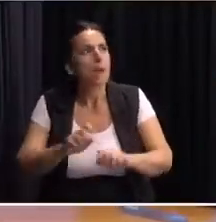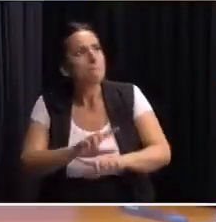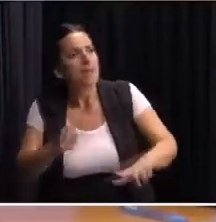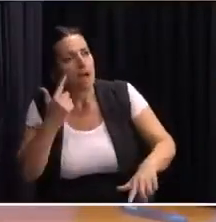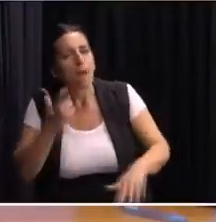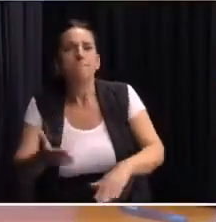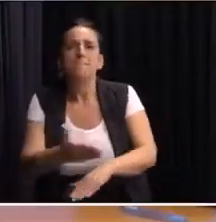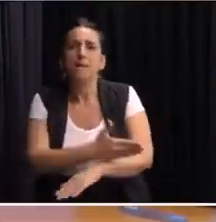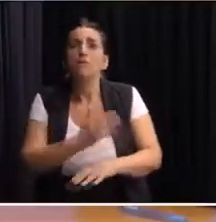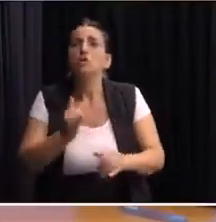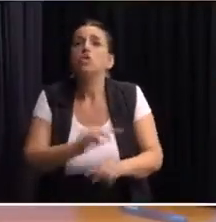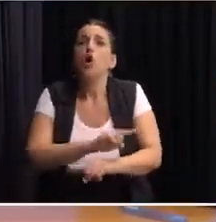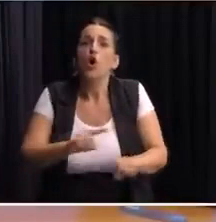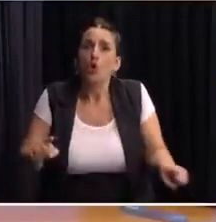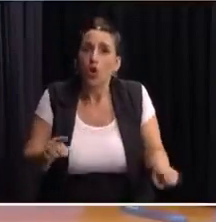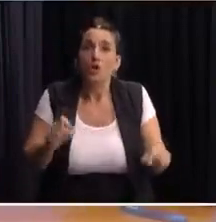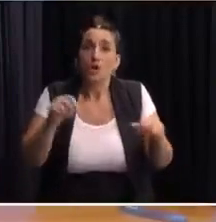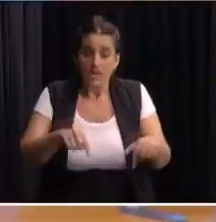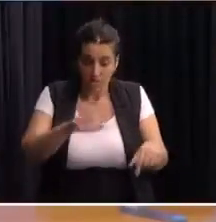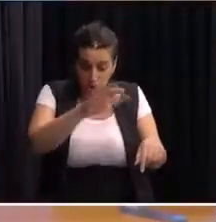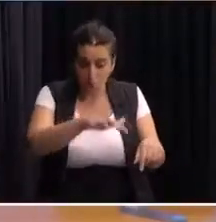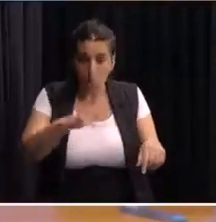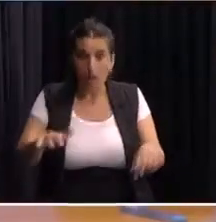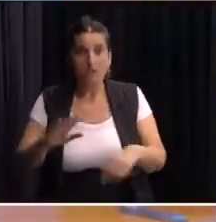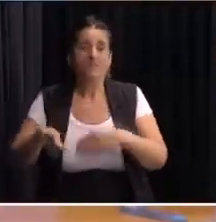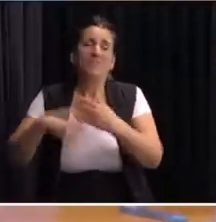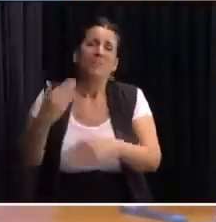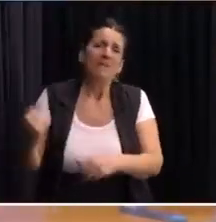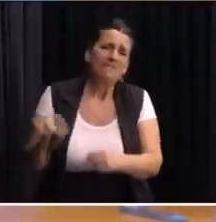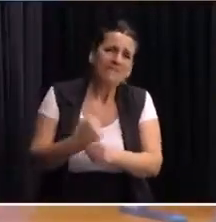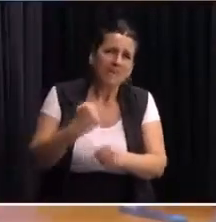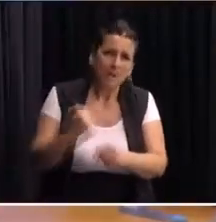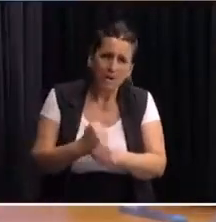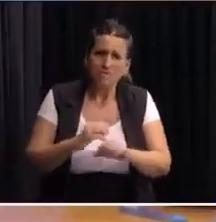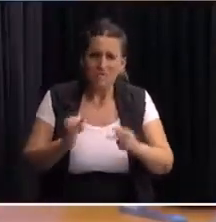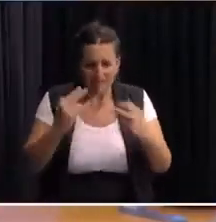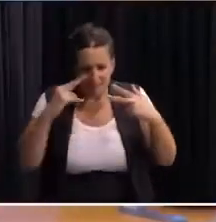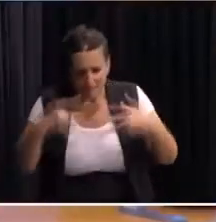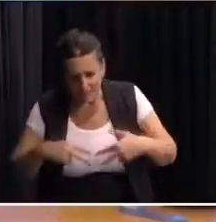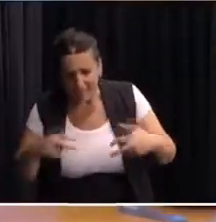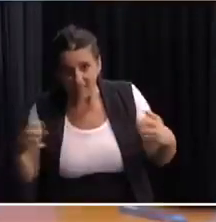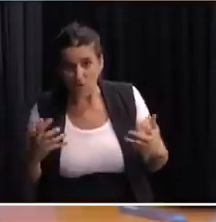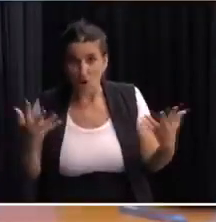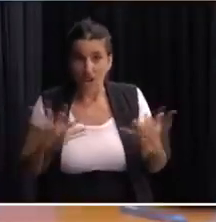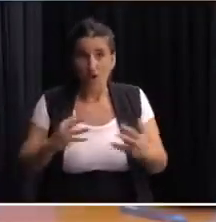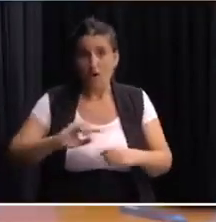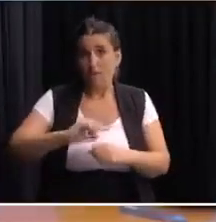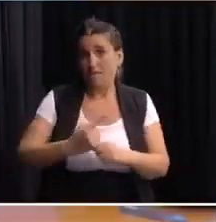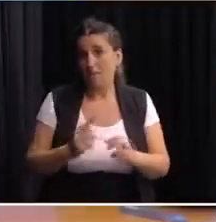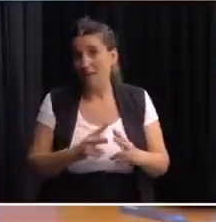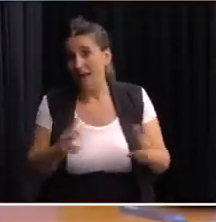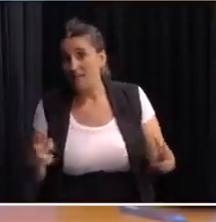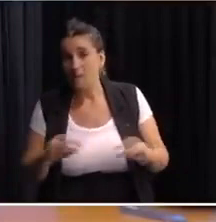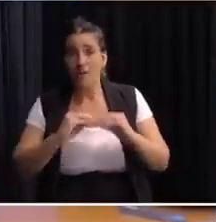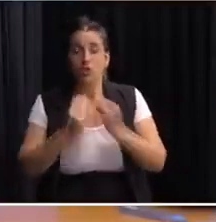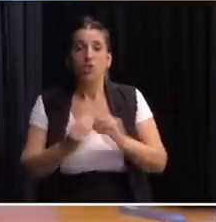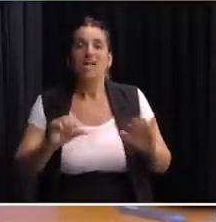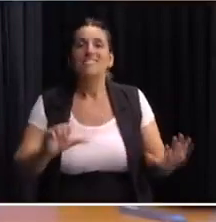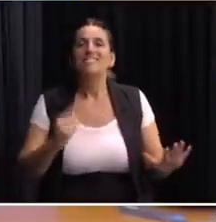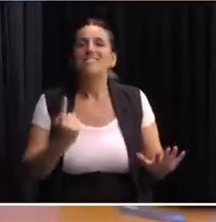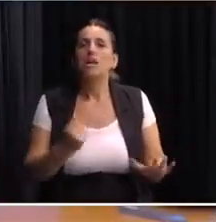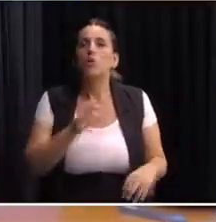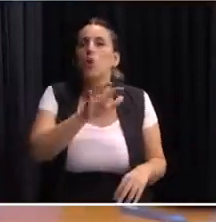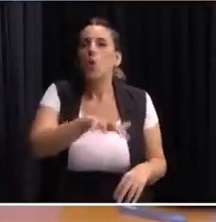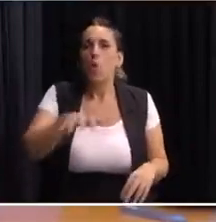el asentamiento el saneamiento preexistente o no en esas localidades después de todo ese trabajo se llega